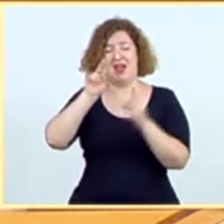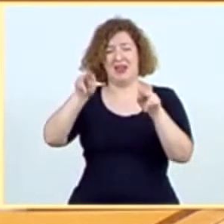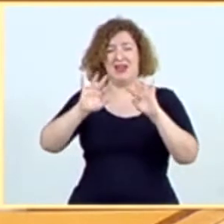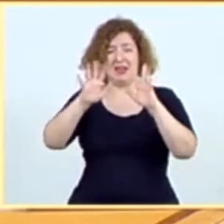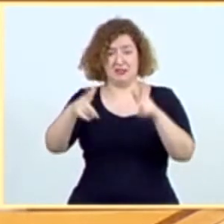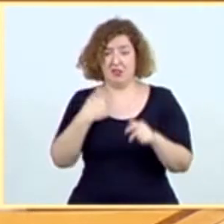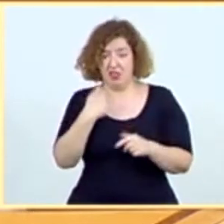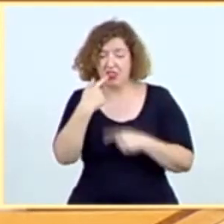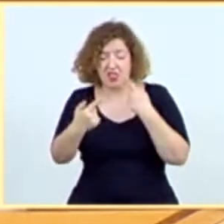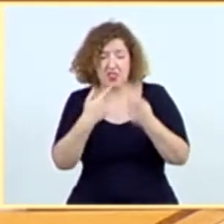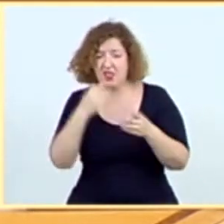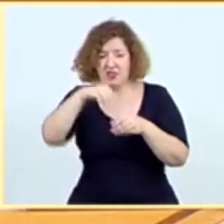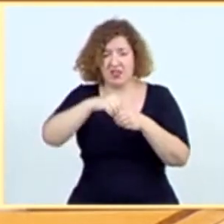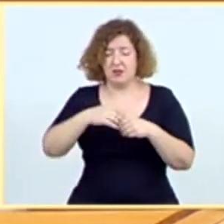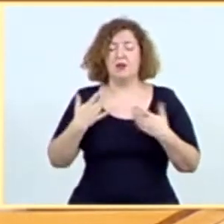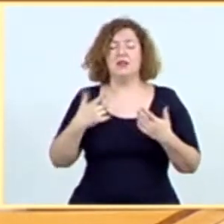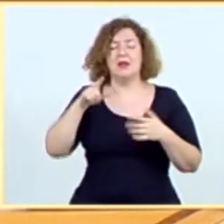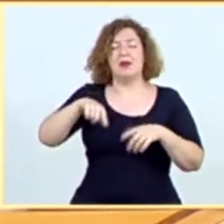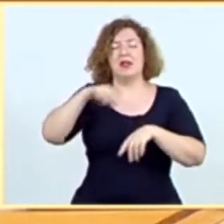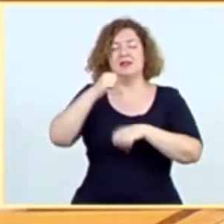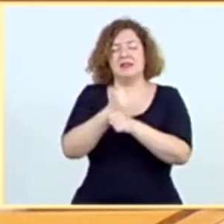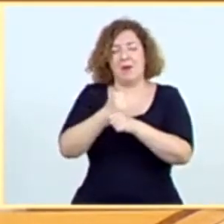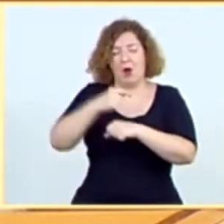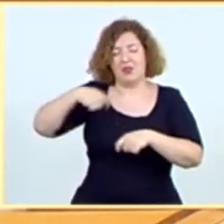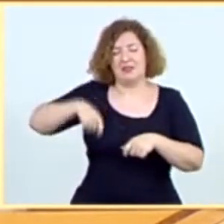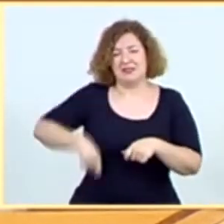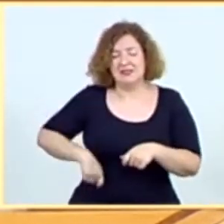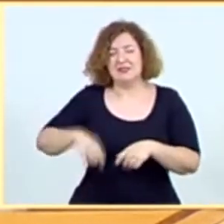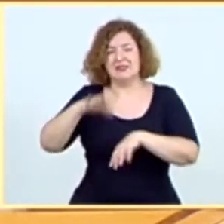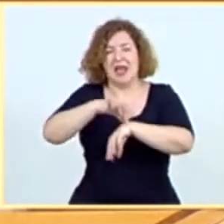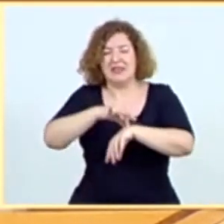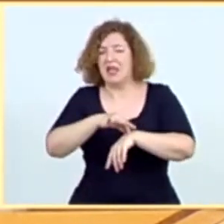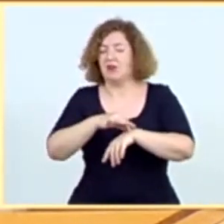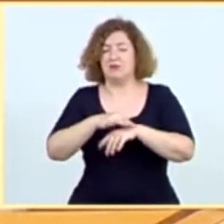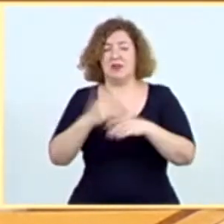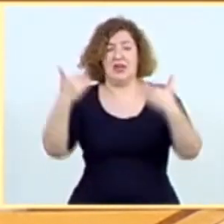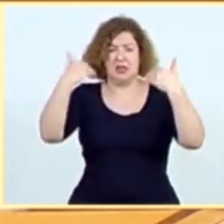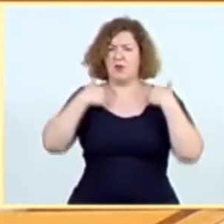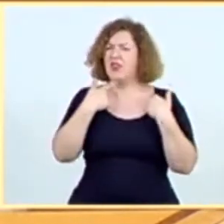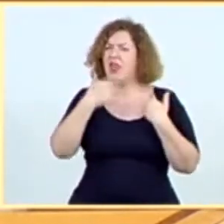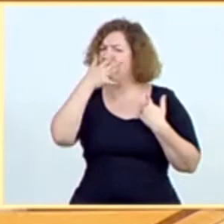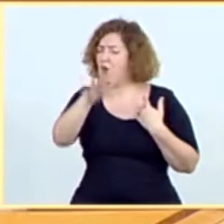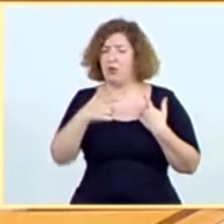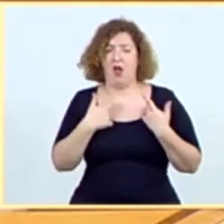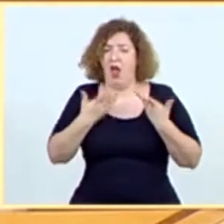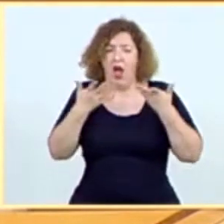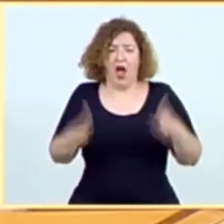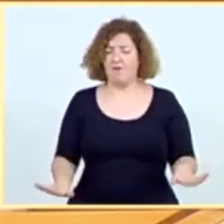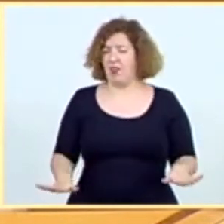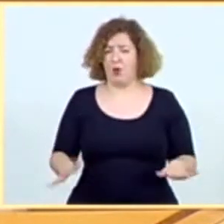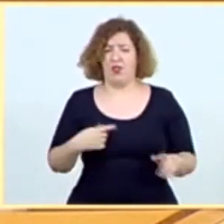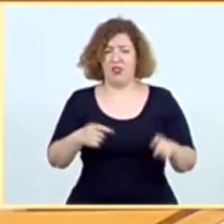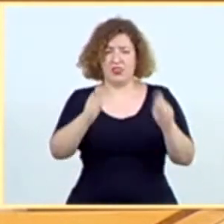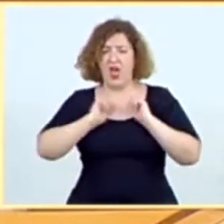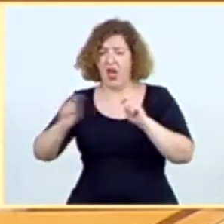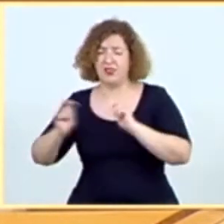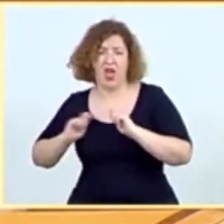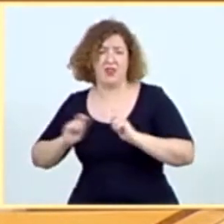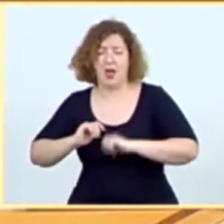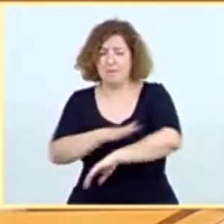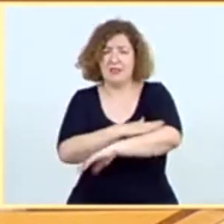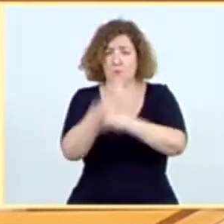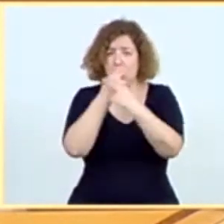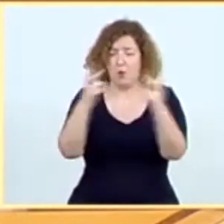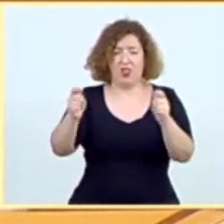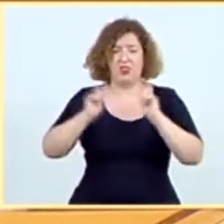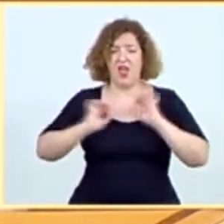testimonios de residentes, personal sanitario y responsables de estos centros que coinciden en denunciar el abandono que han sufrido por parte de la Administración